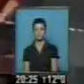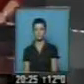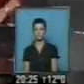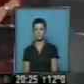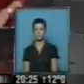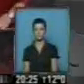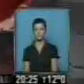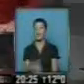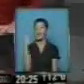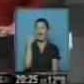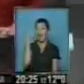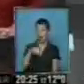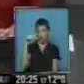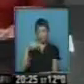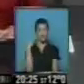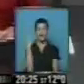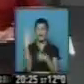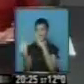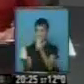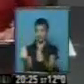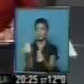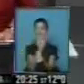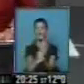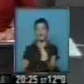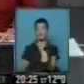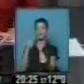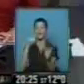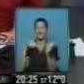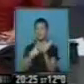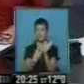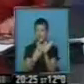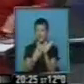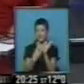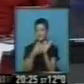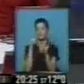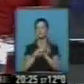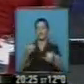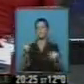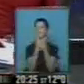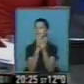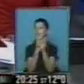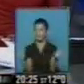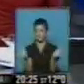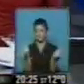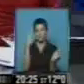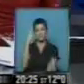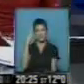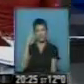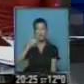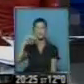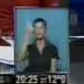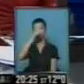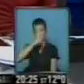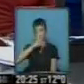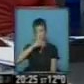Ya a esta hora los candidatos a la jefatura del gobierno porteño cerraron sus campañas de cara a la contienda electoral del próximo domingo. Así es, y